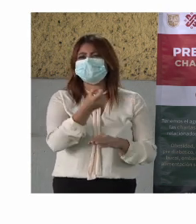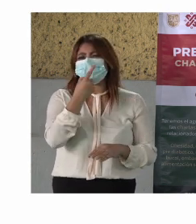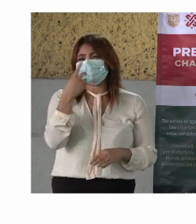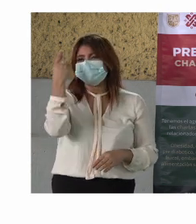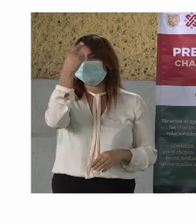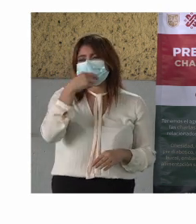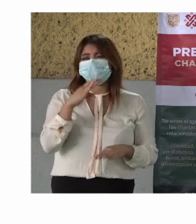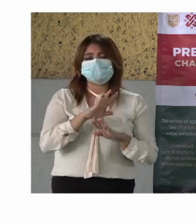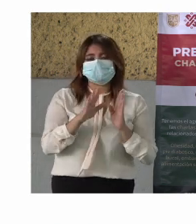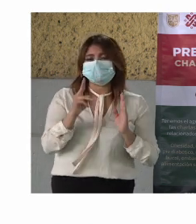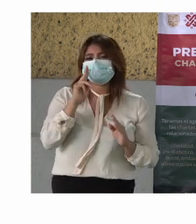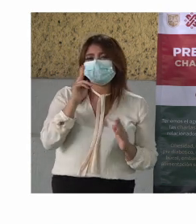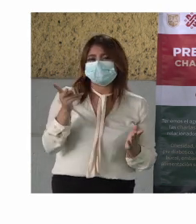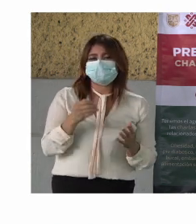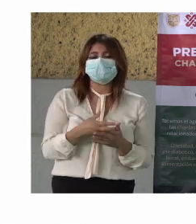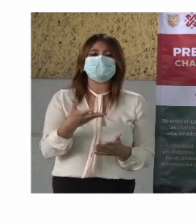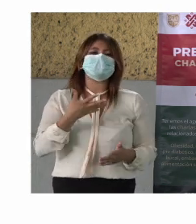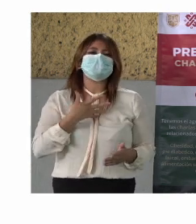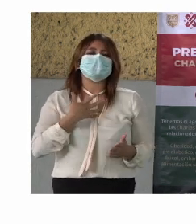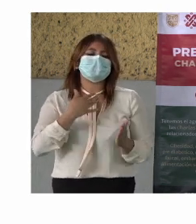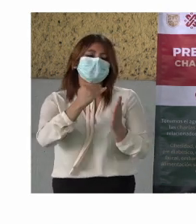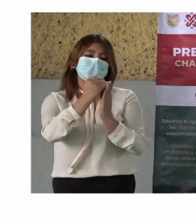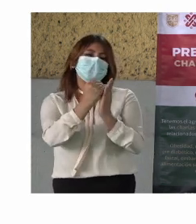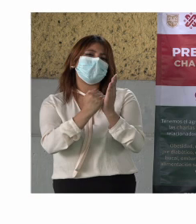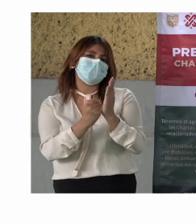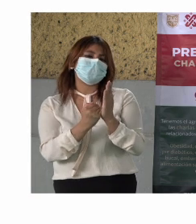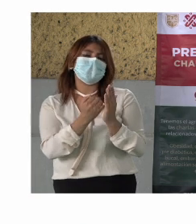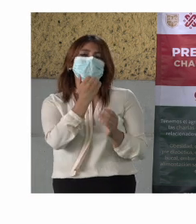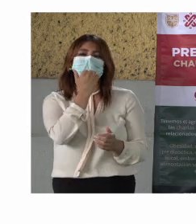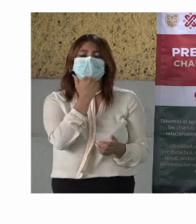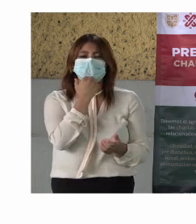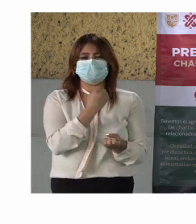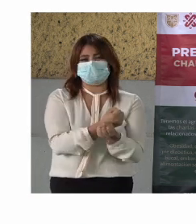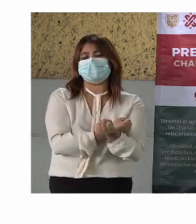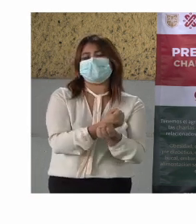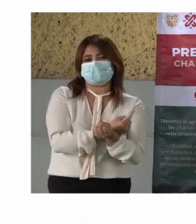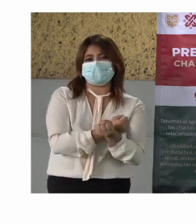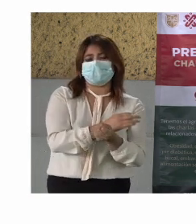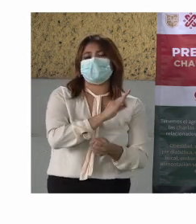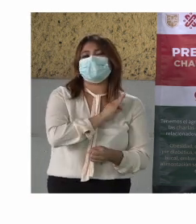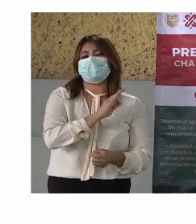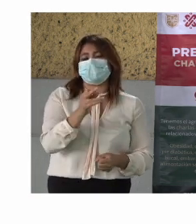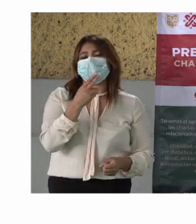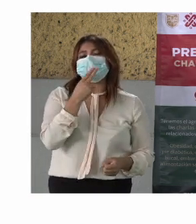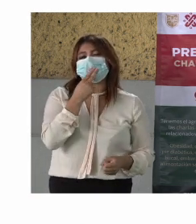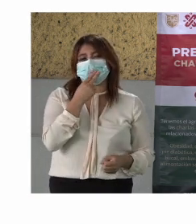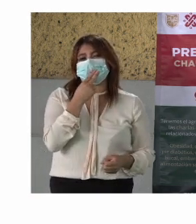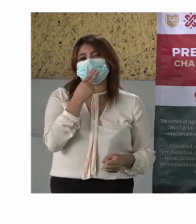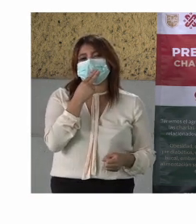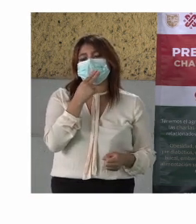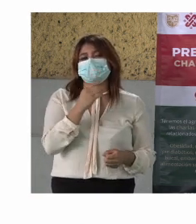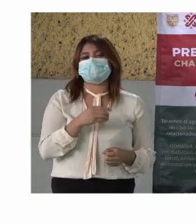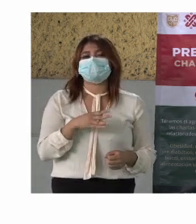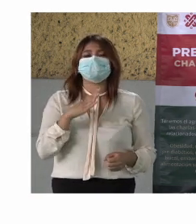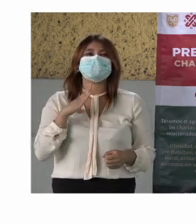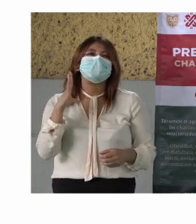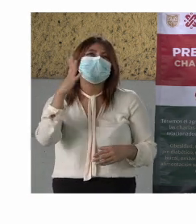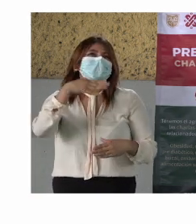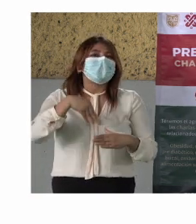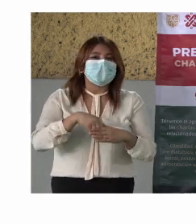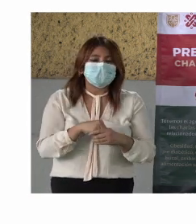revisar, pues entonces van a tener un nivel más bajito de glucosa para que puedan funcionar y controlar de manera global nuestros niveles de